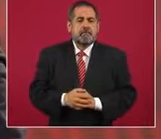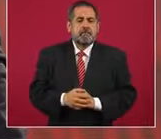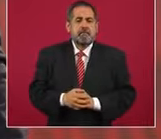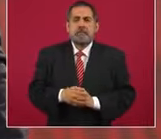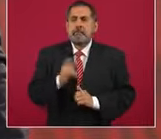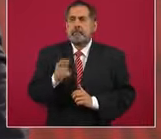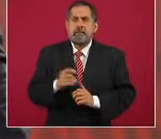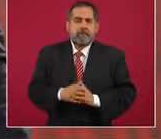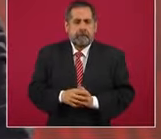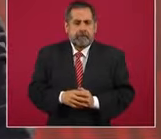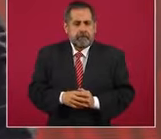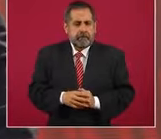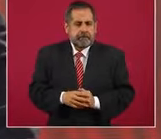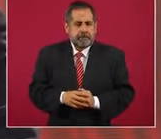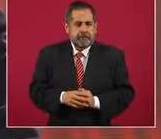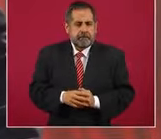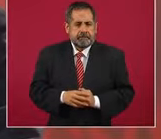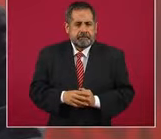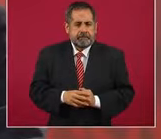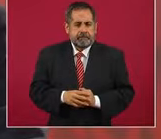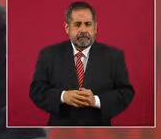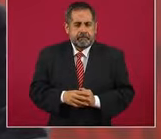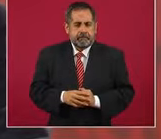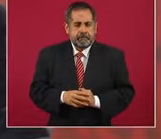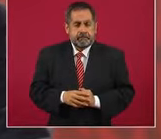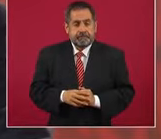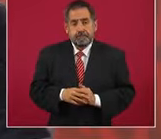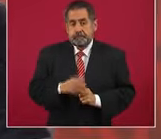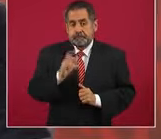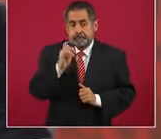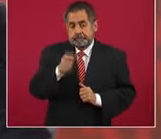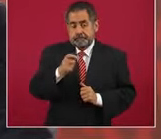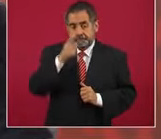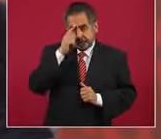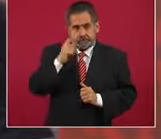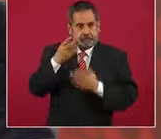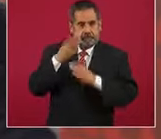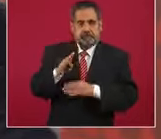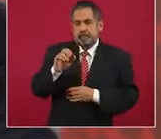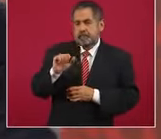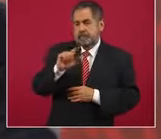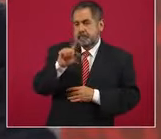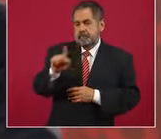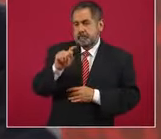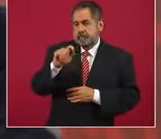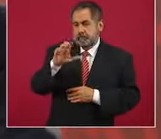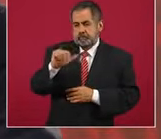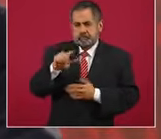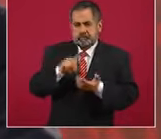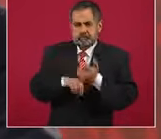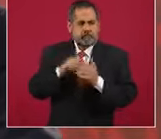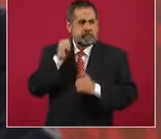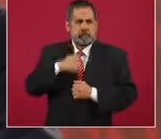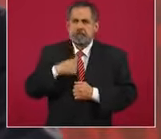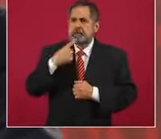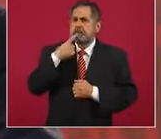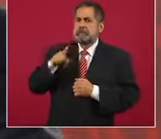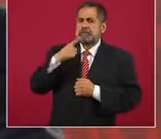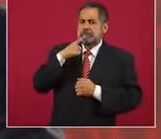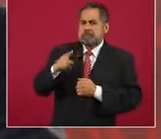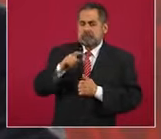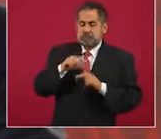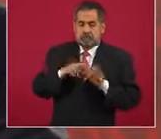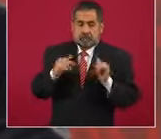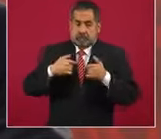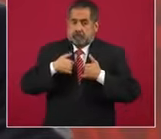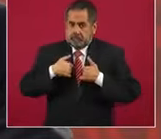No hay en el caso de Azteca ninguna queja que